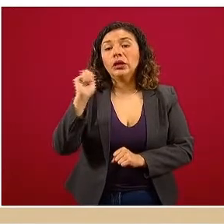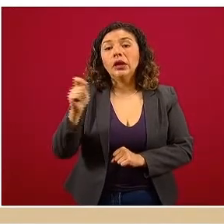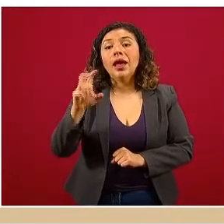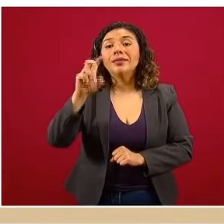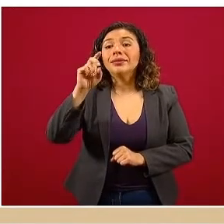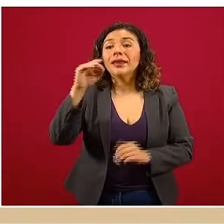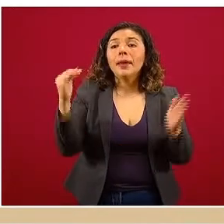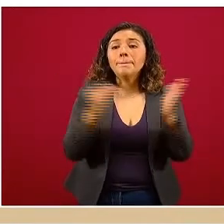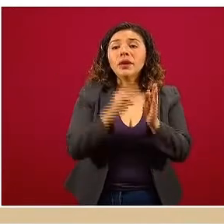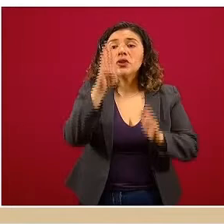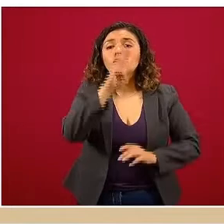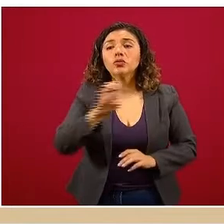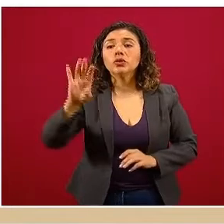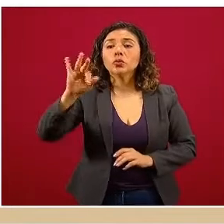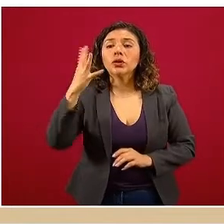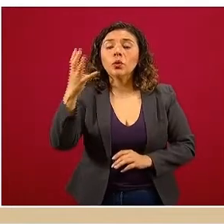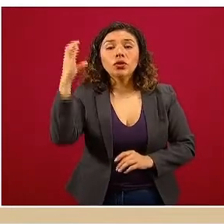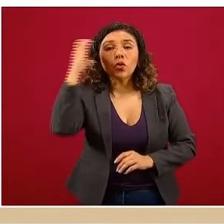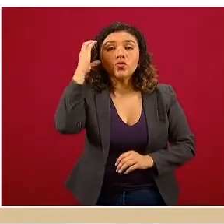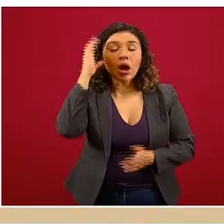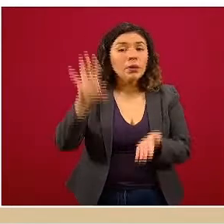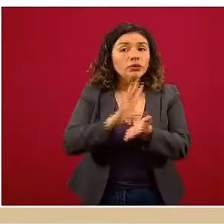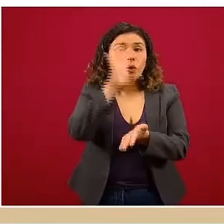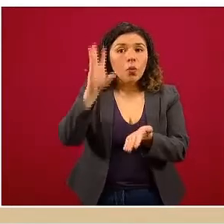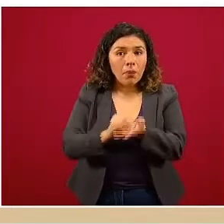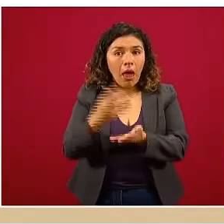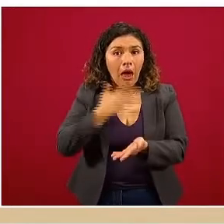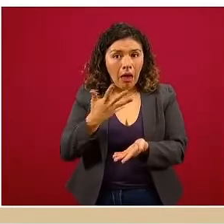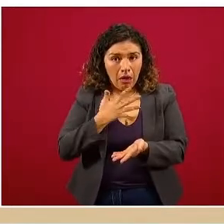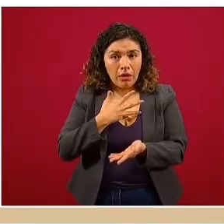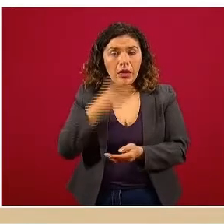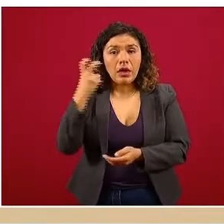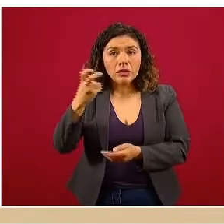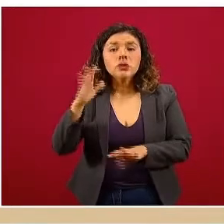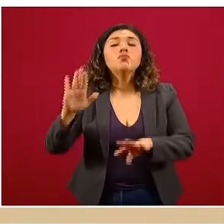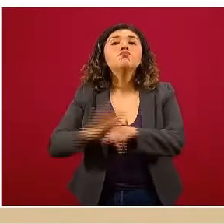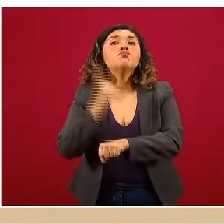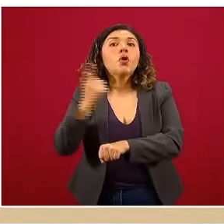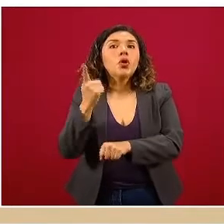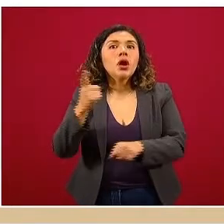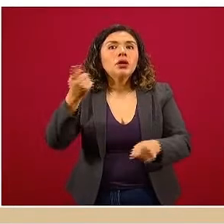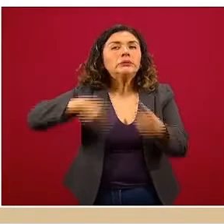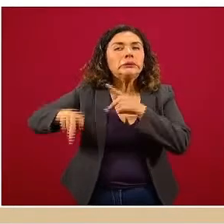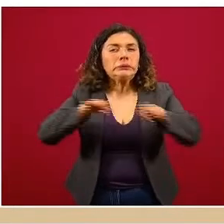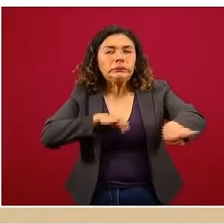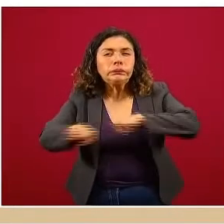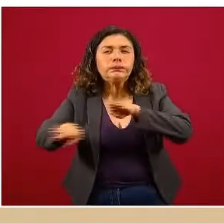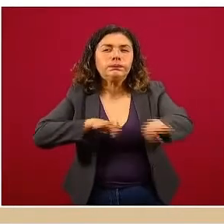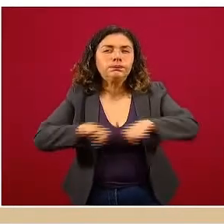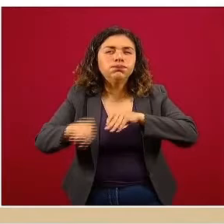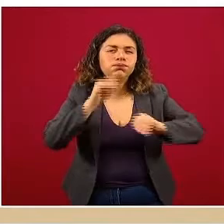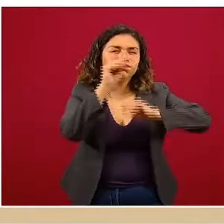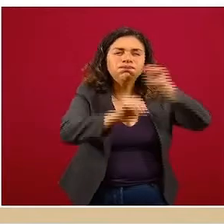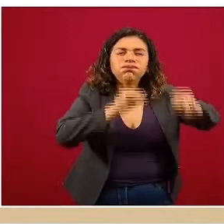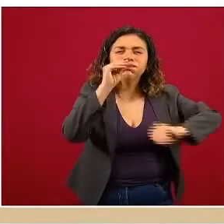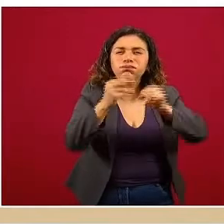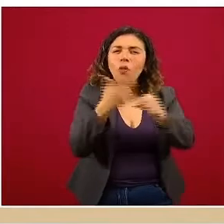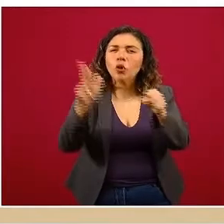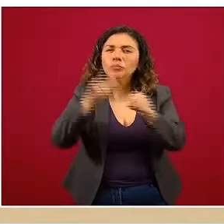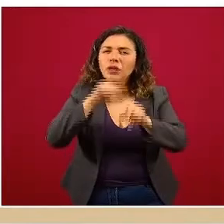Son 30.944 camas. Esto fue producto de la reconversión hospitalaria.